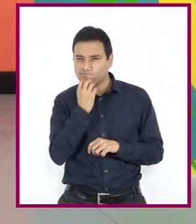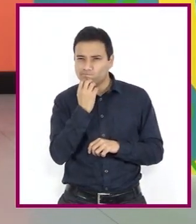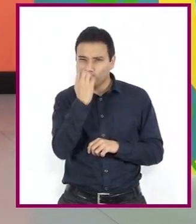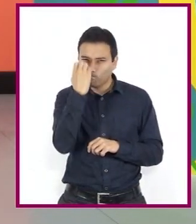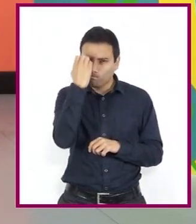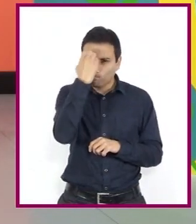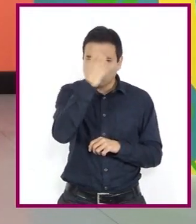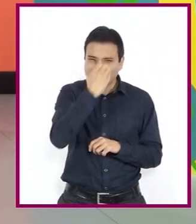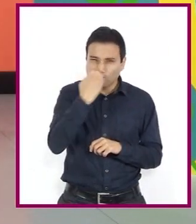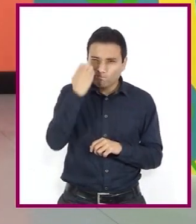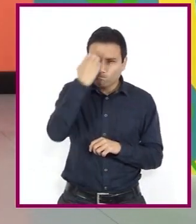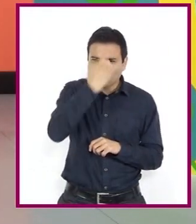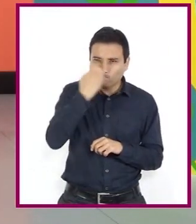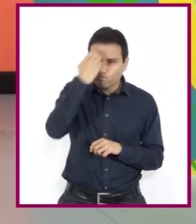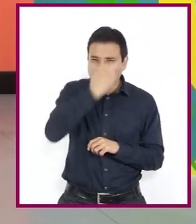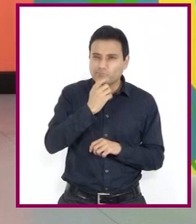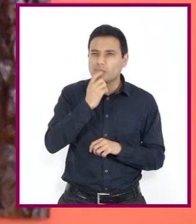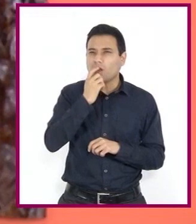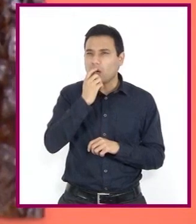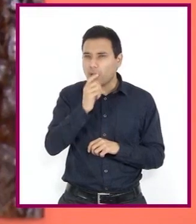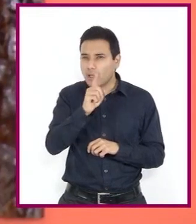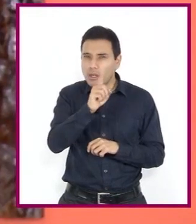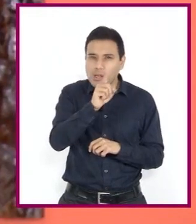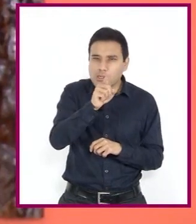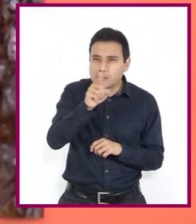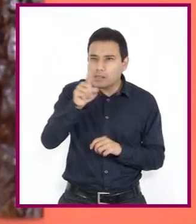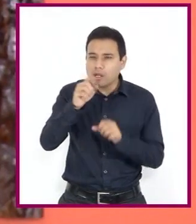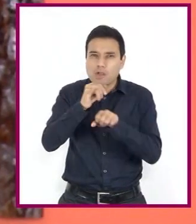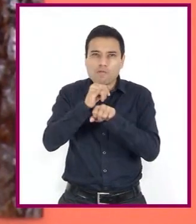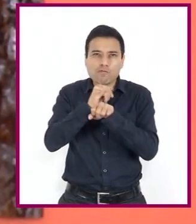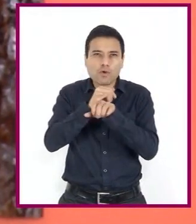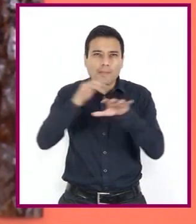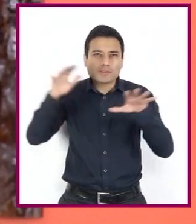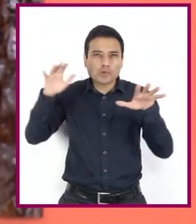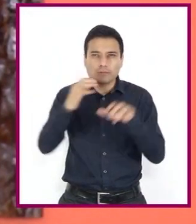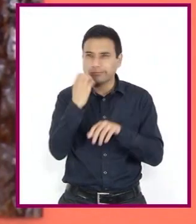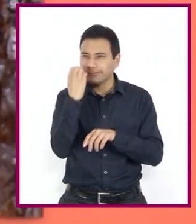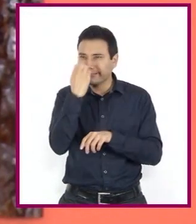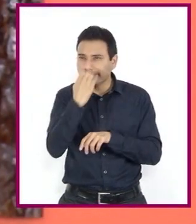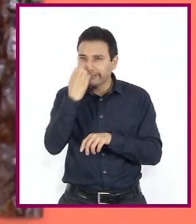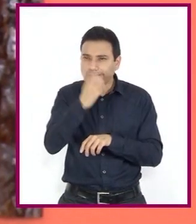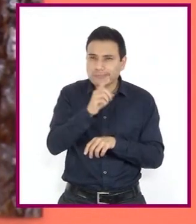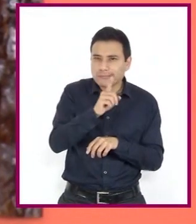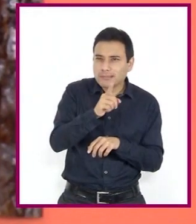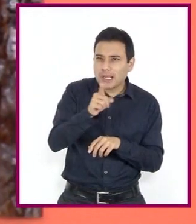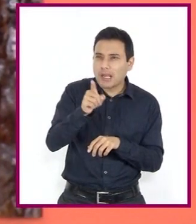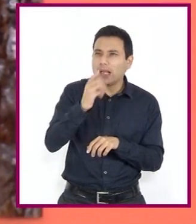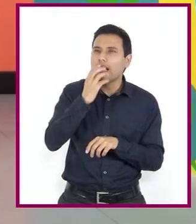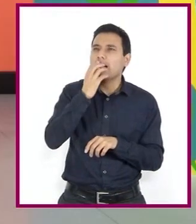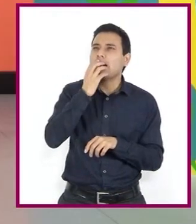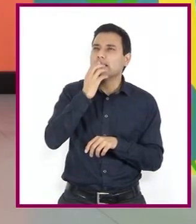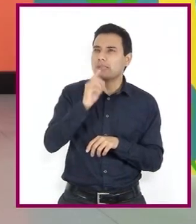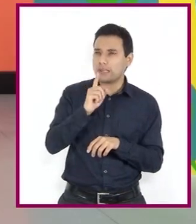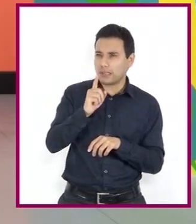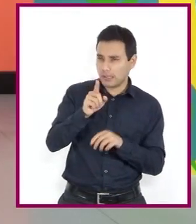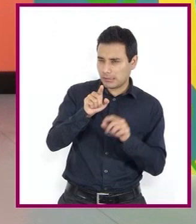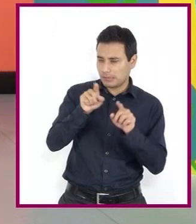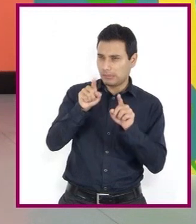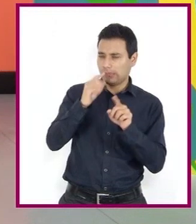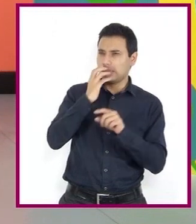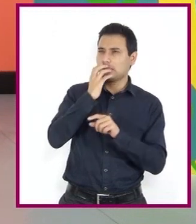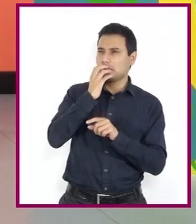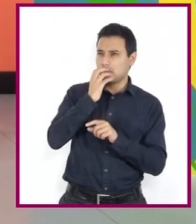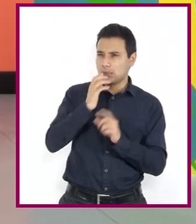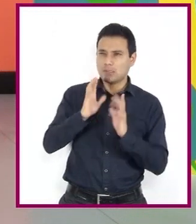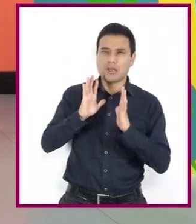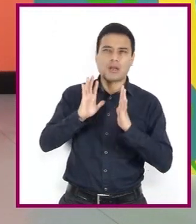observación recopilamos información al examinar detenidamente los hechos o fenómenos representados